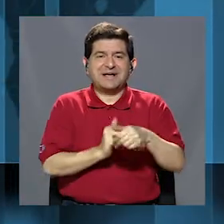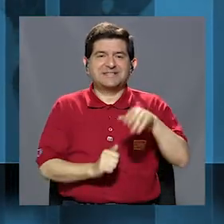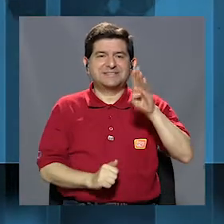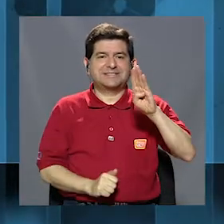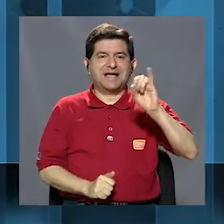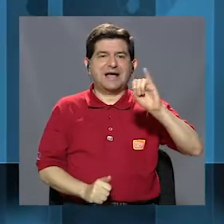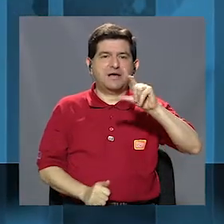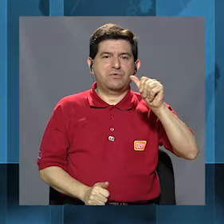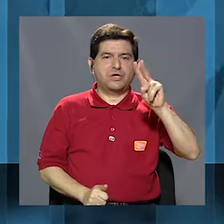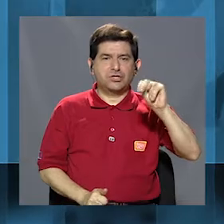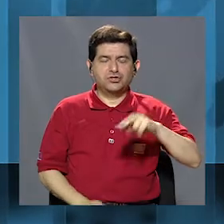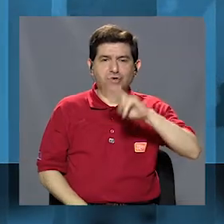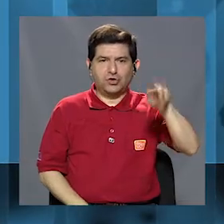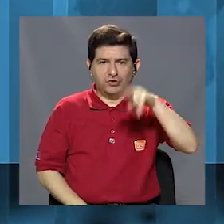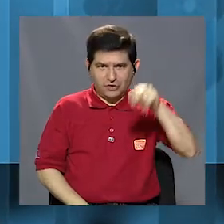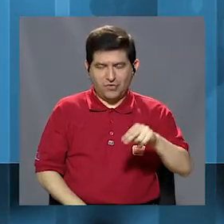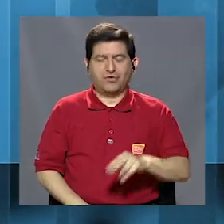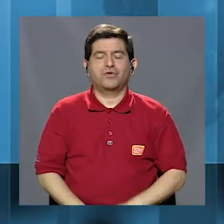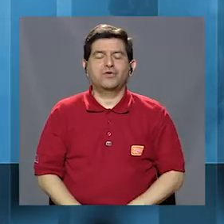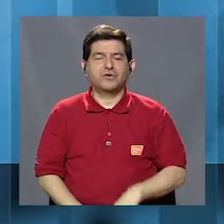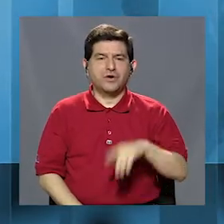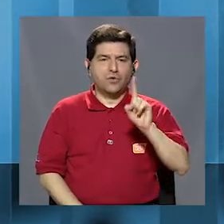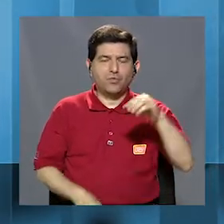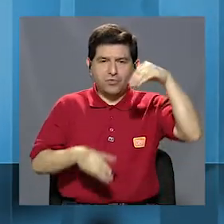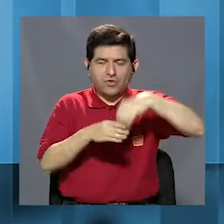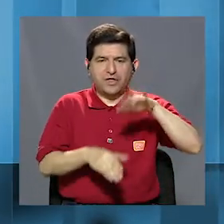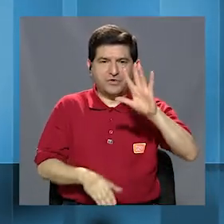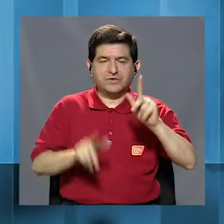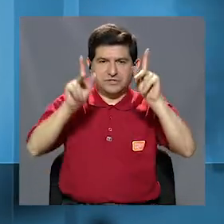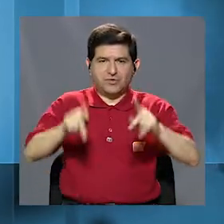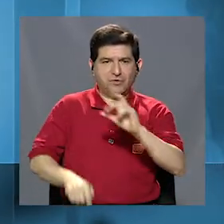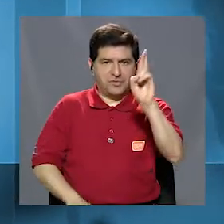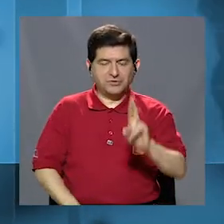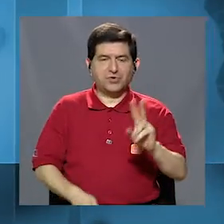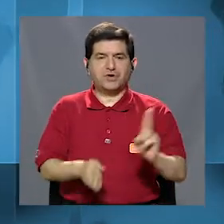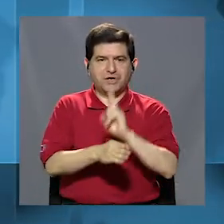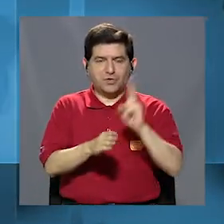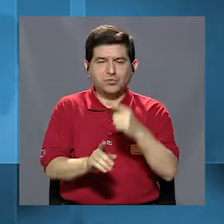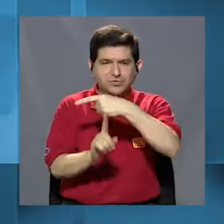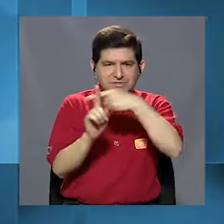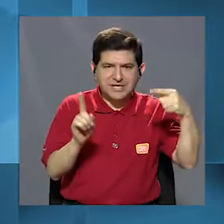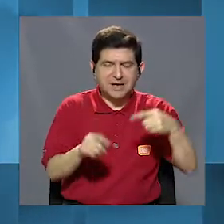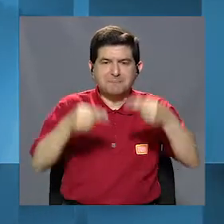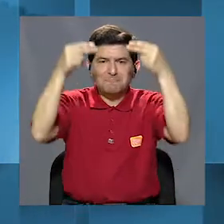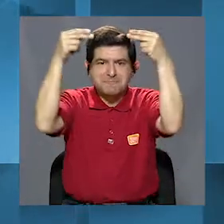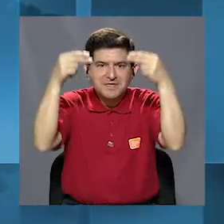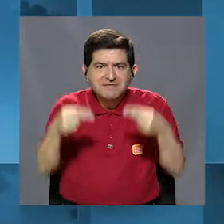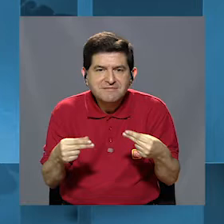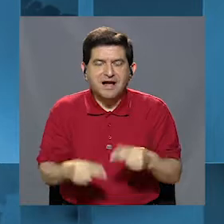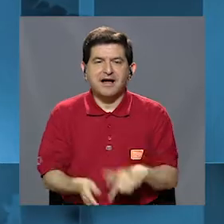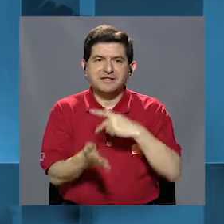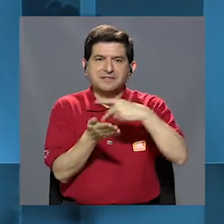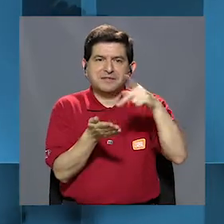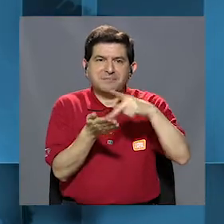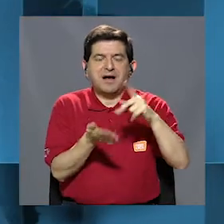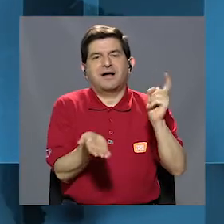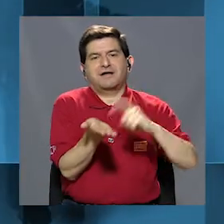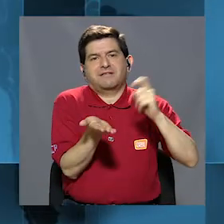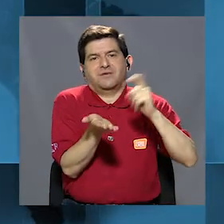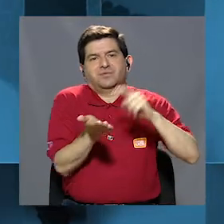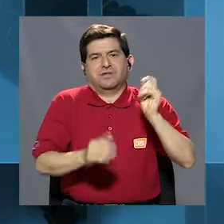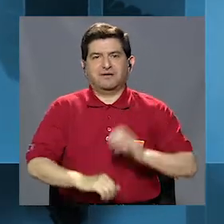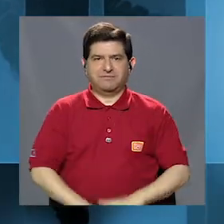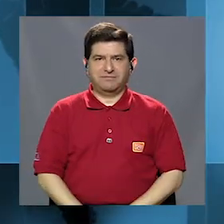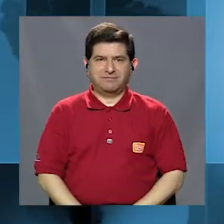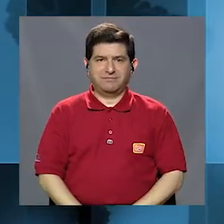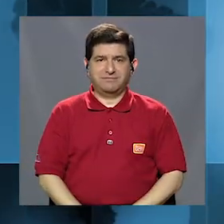supera el billón de colones. Y uno de cada cinco costarricenses utiliza la mitad de su presupuesto para pagar sus